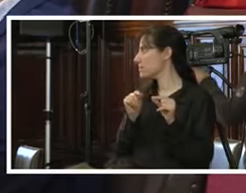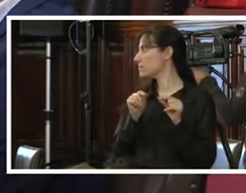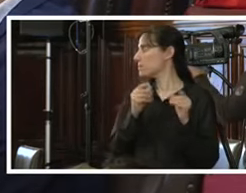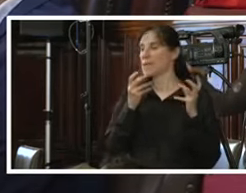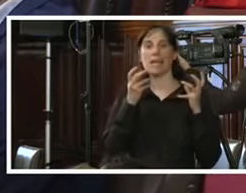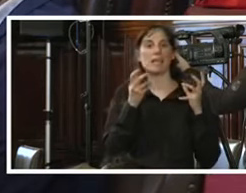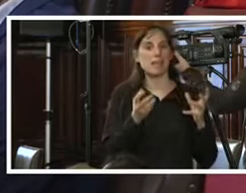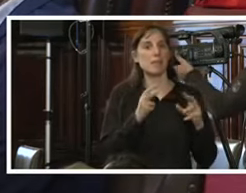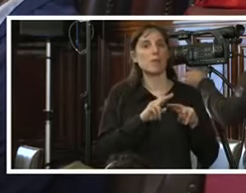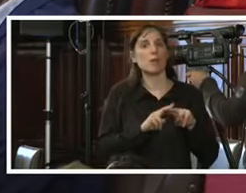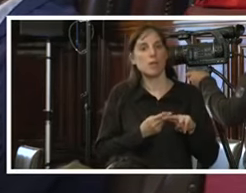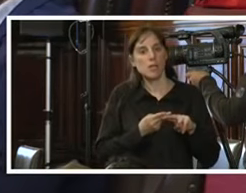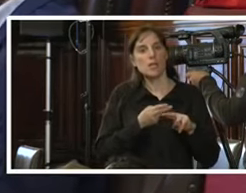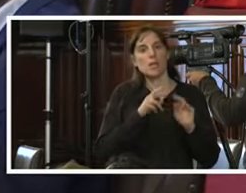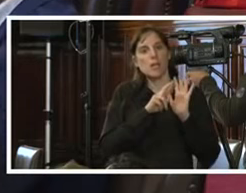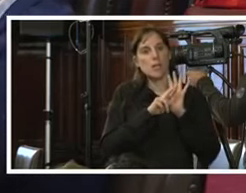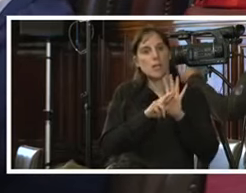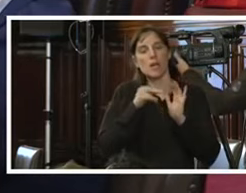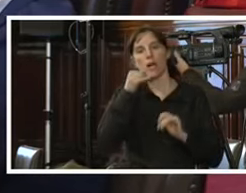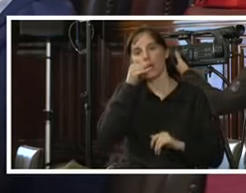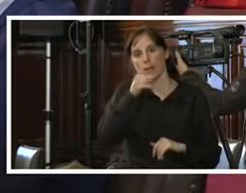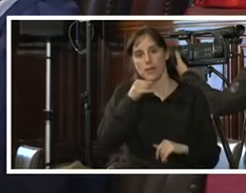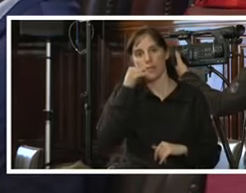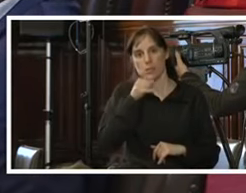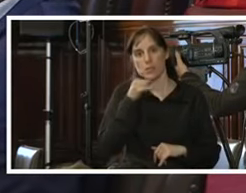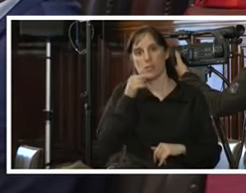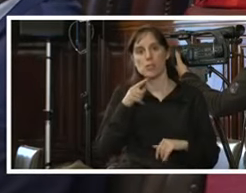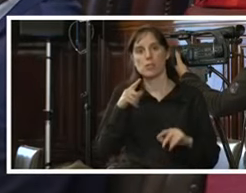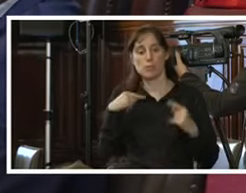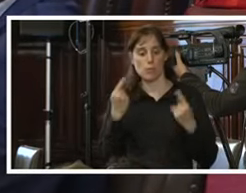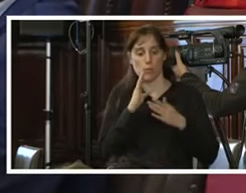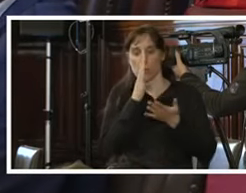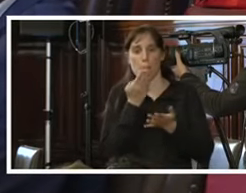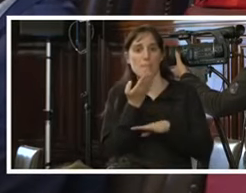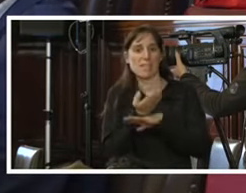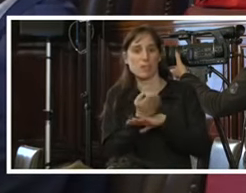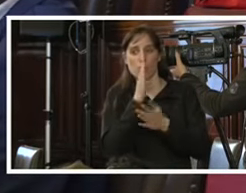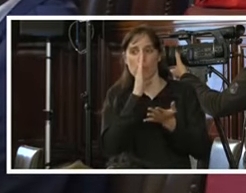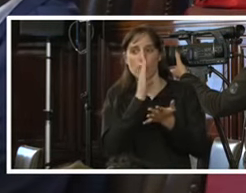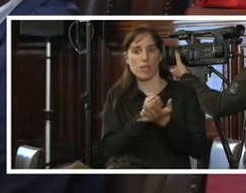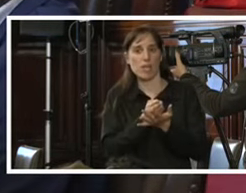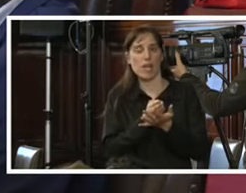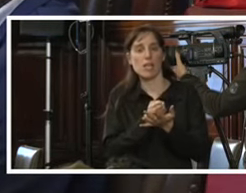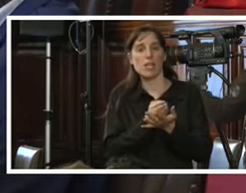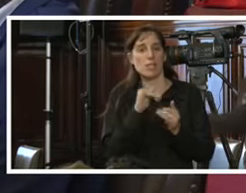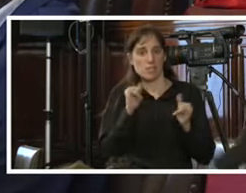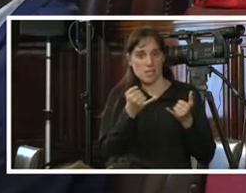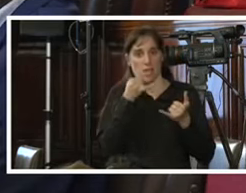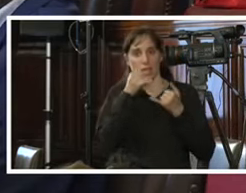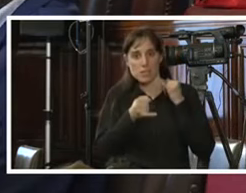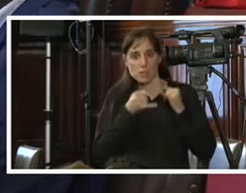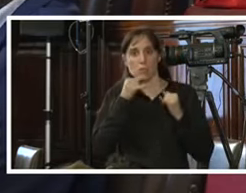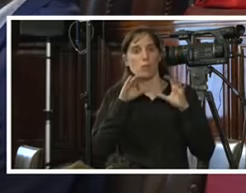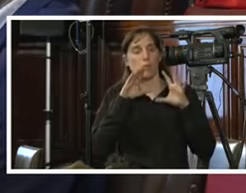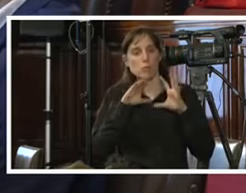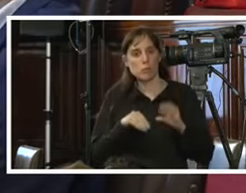las recomendaciones en nuestro petitorio final con base en lo dicho durante la audiencia todas las